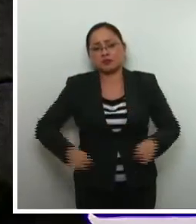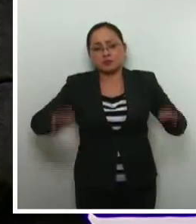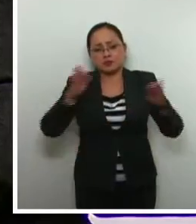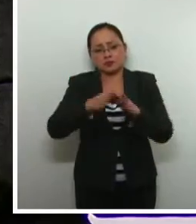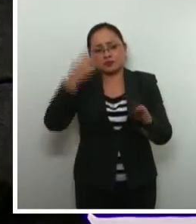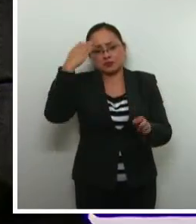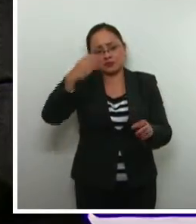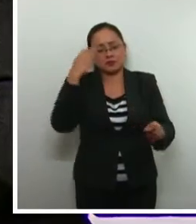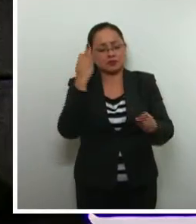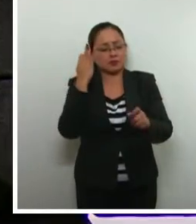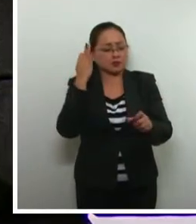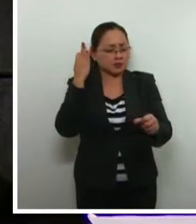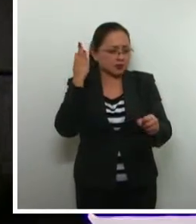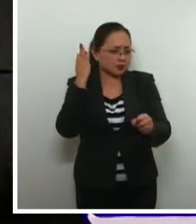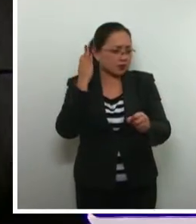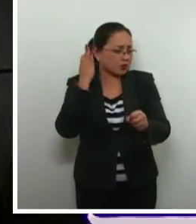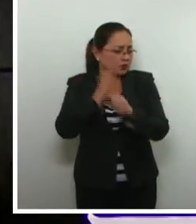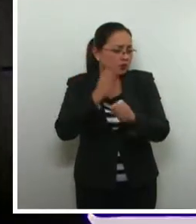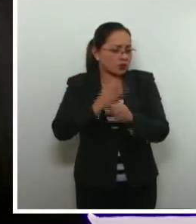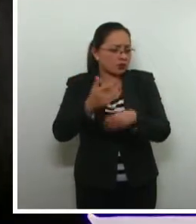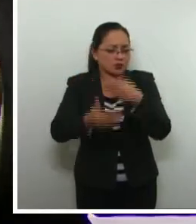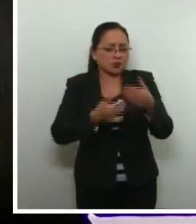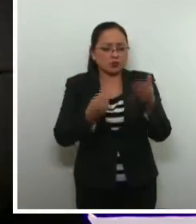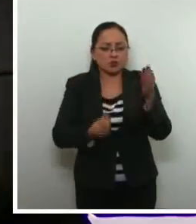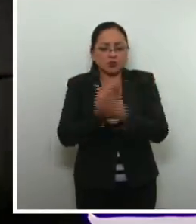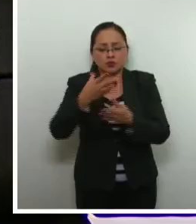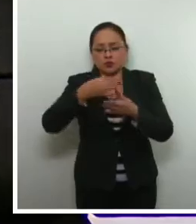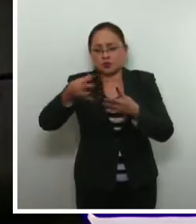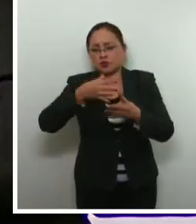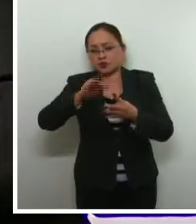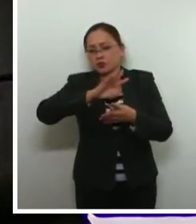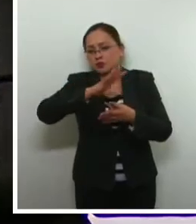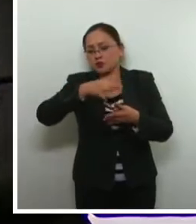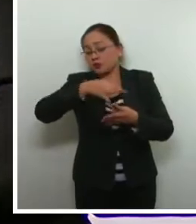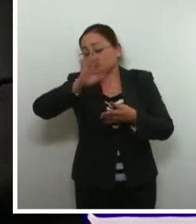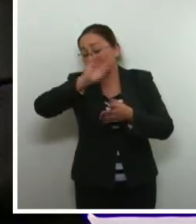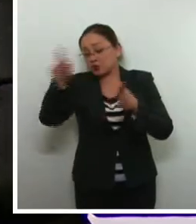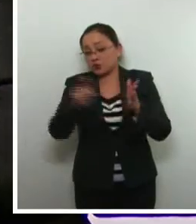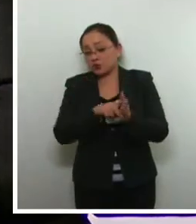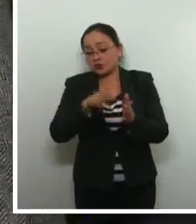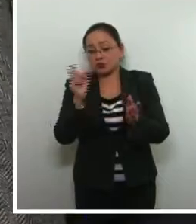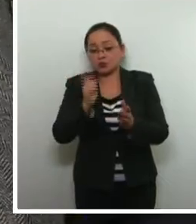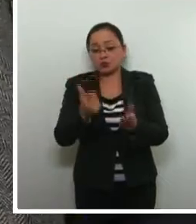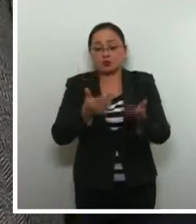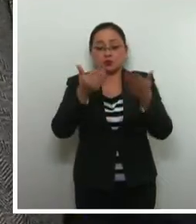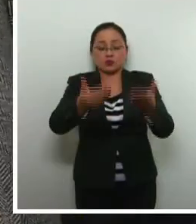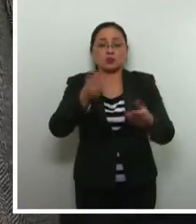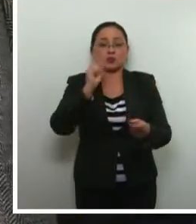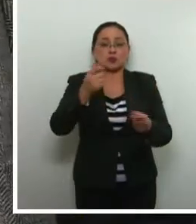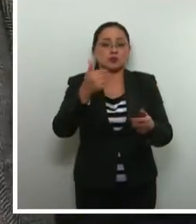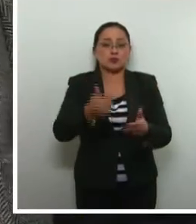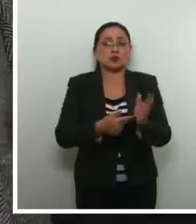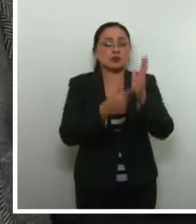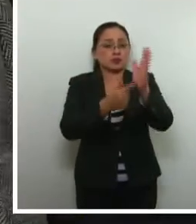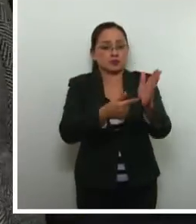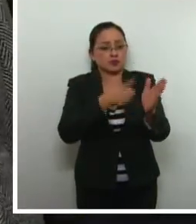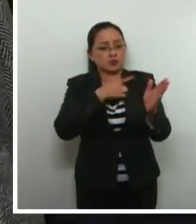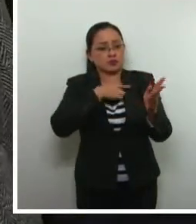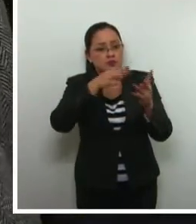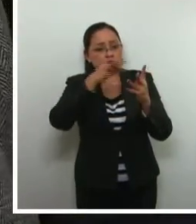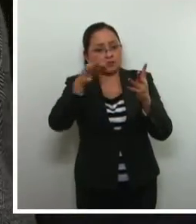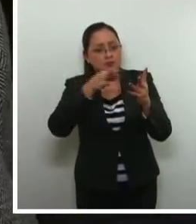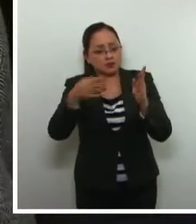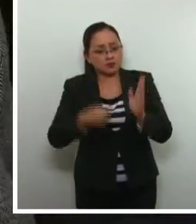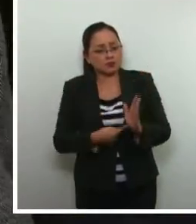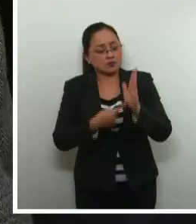y separarla del nuevo dictamen o lo que se ha llamado mega reserva es al momento de su presentación,